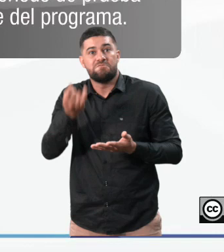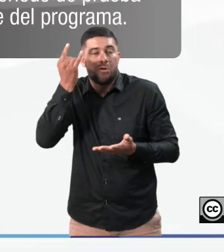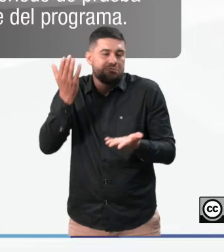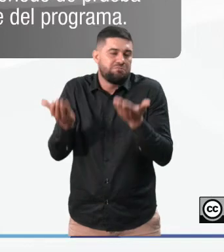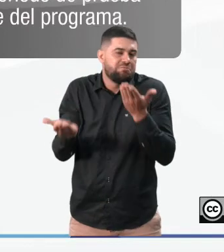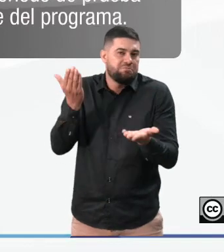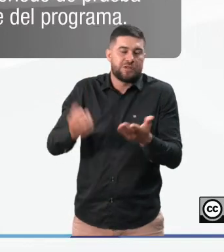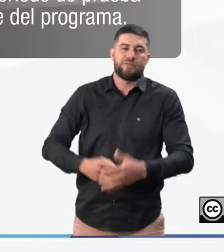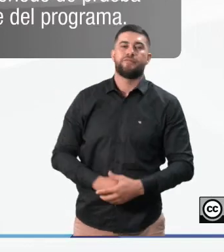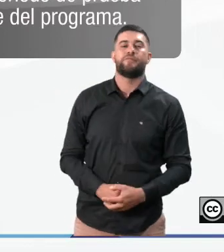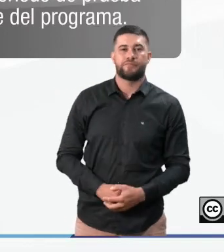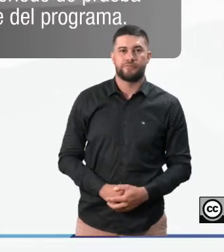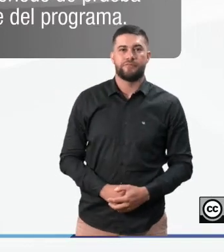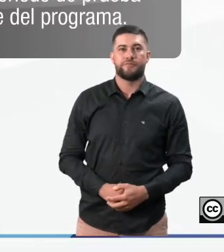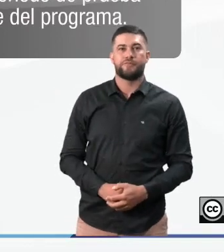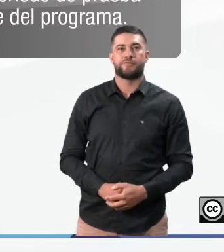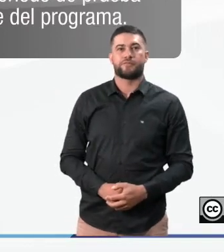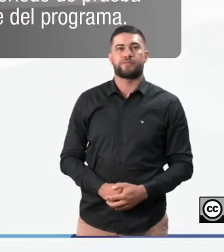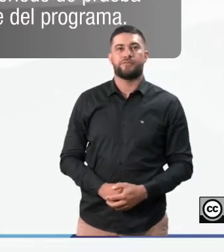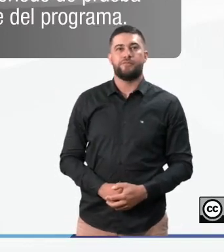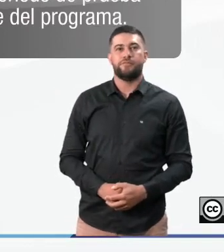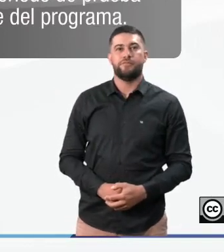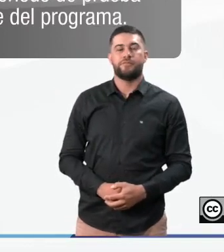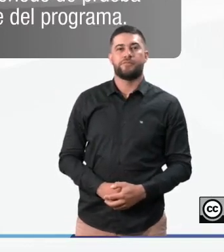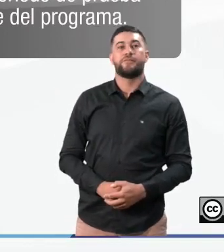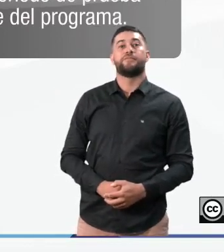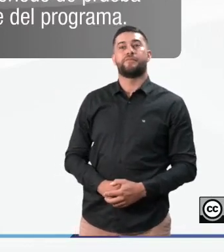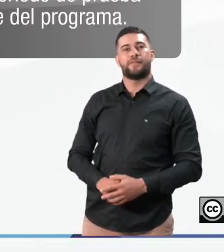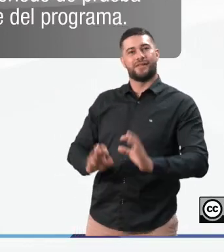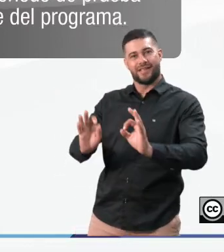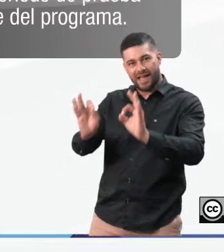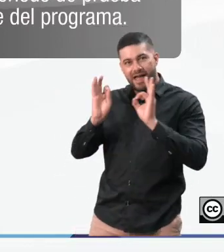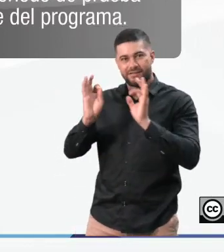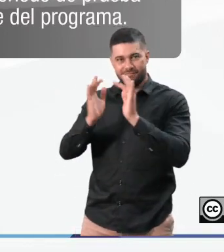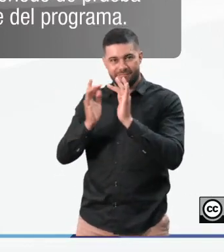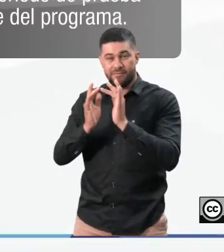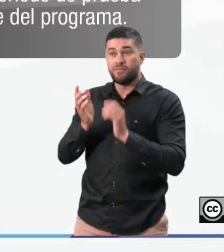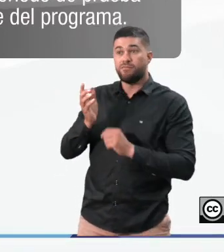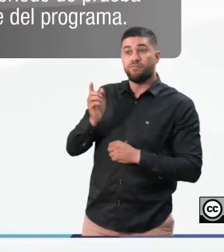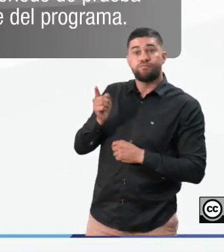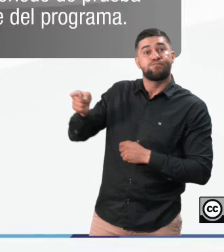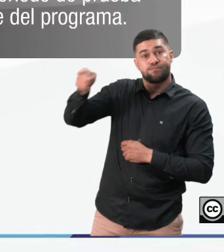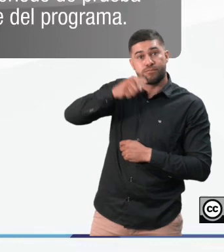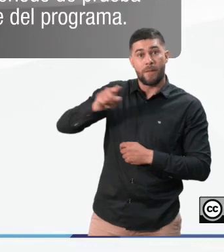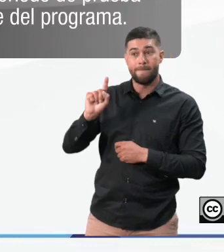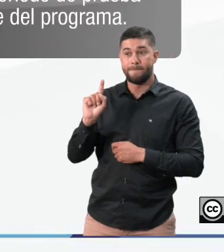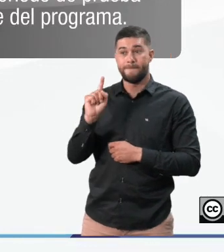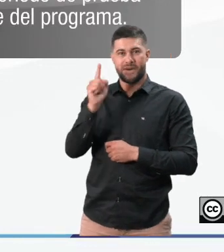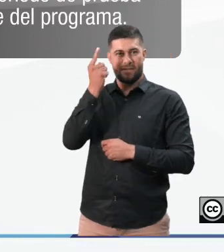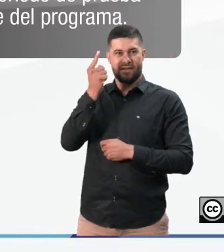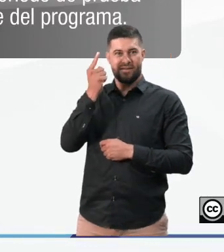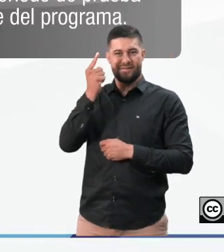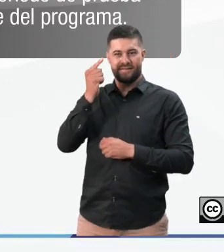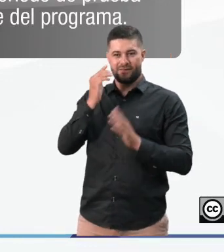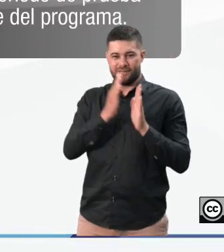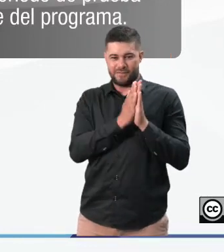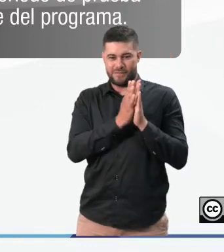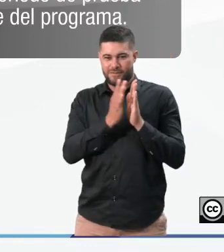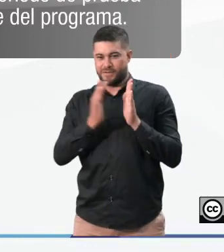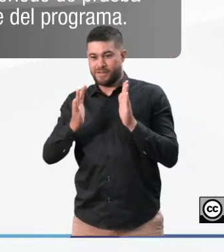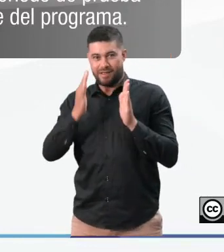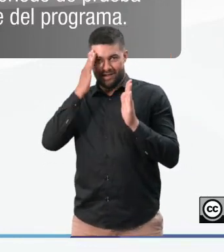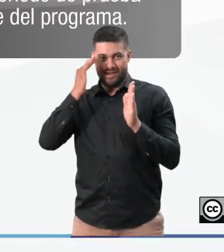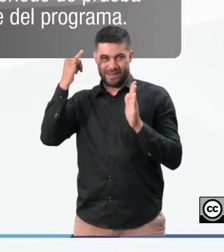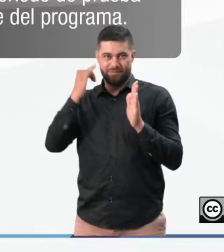50% de las asignaturas de su plan de estudios quedan retirados del mismo. Si el estudiante obtiene un puntaje de